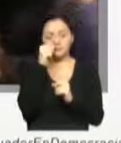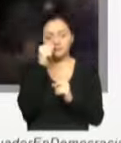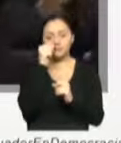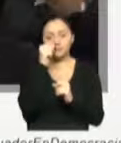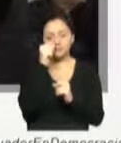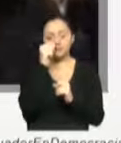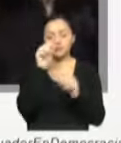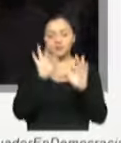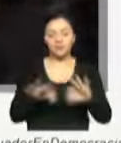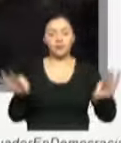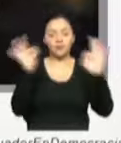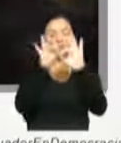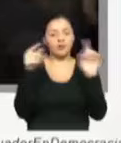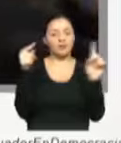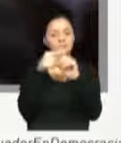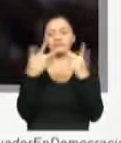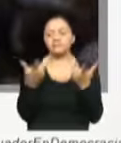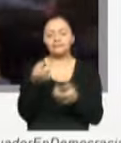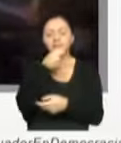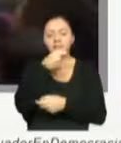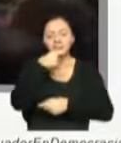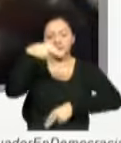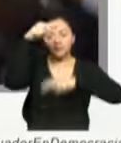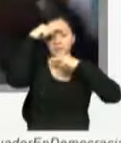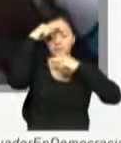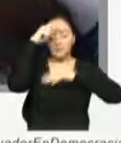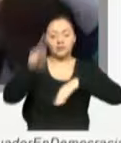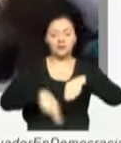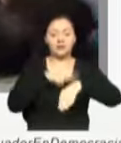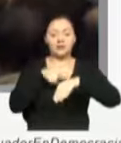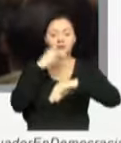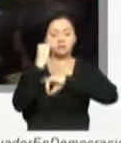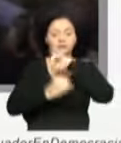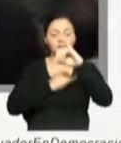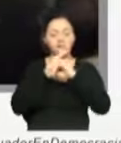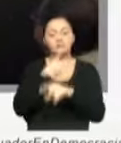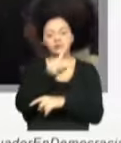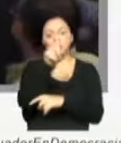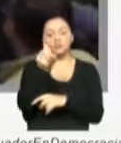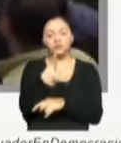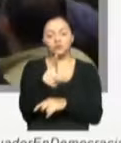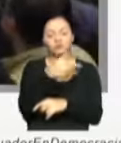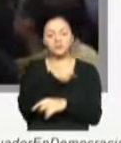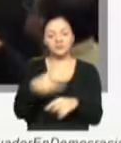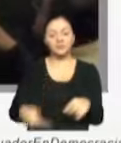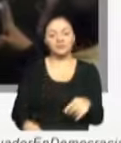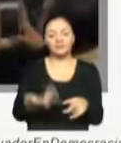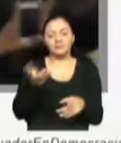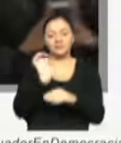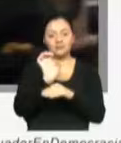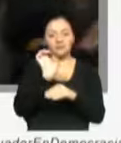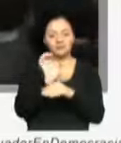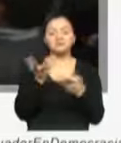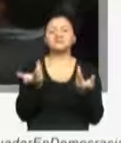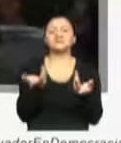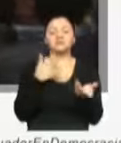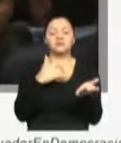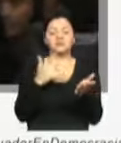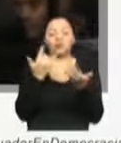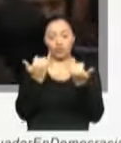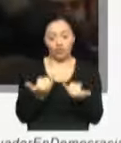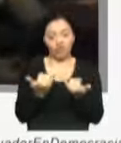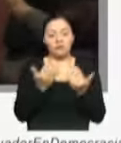muy importante que destacó ante la prensa nacional e internacional que le consultaba el presidente de la República. Queda la